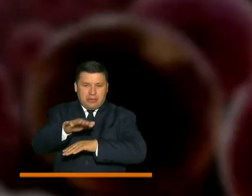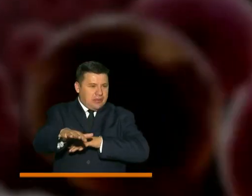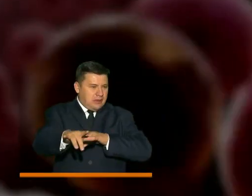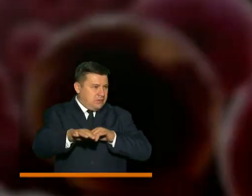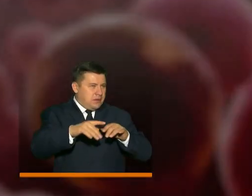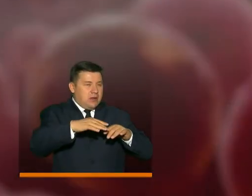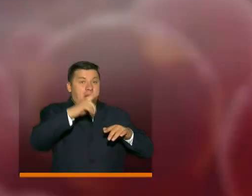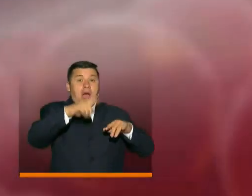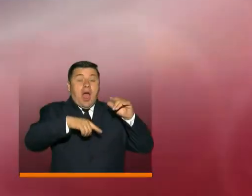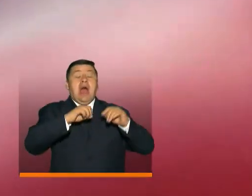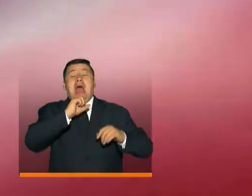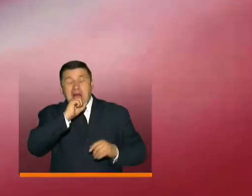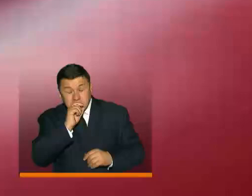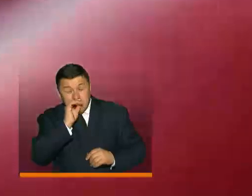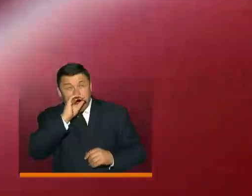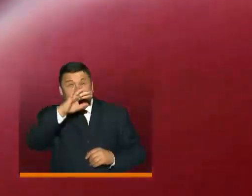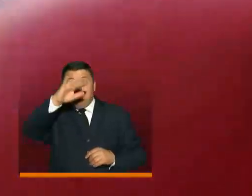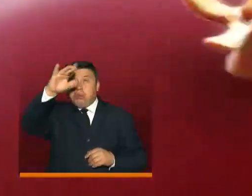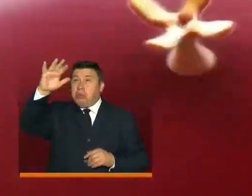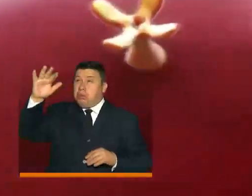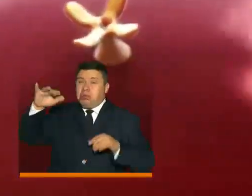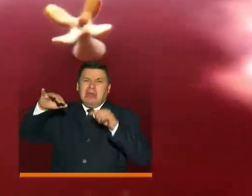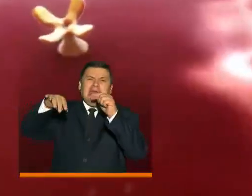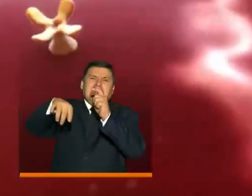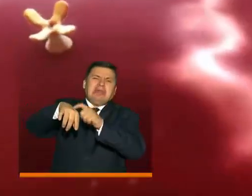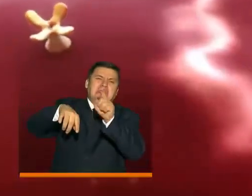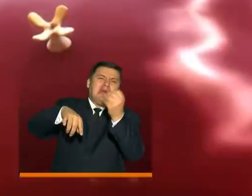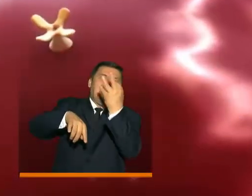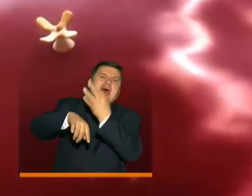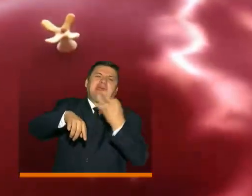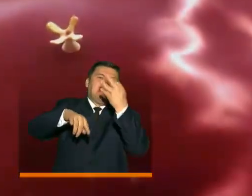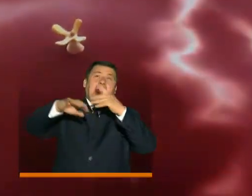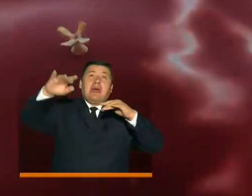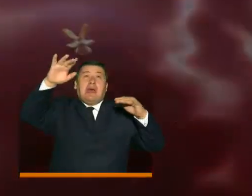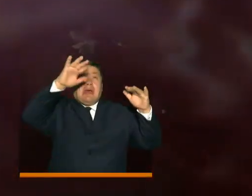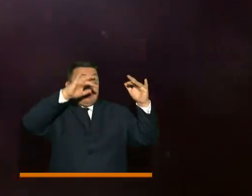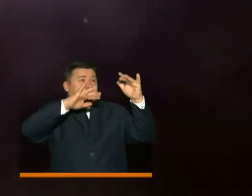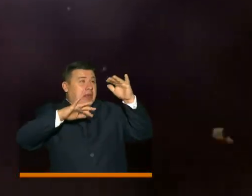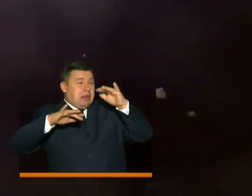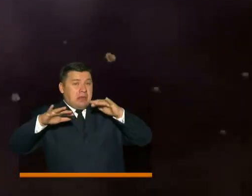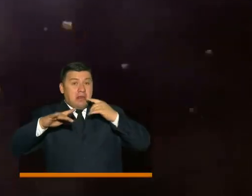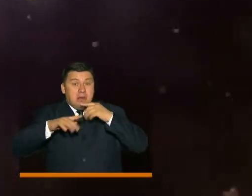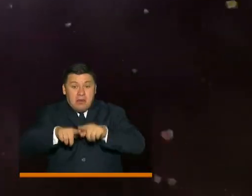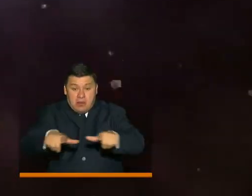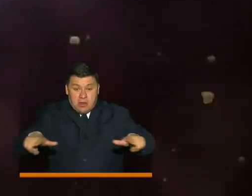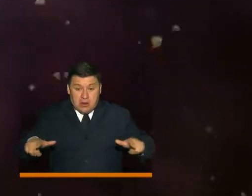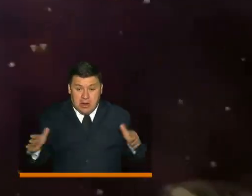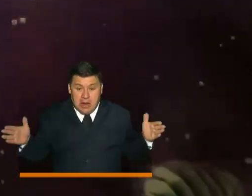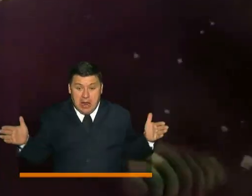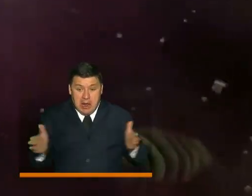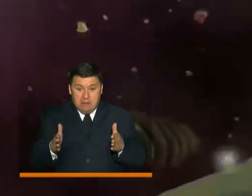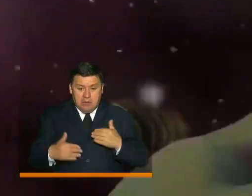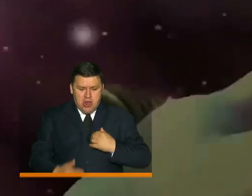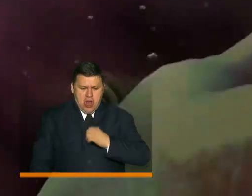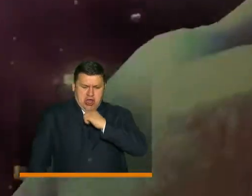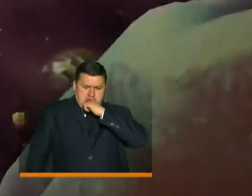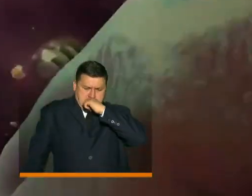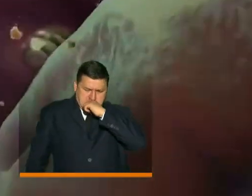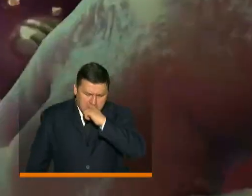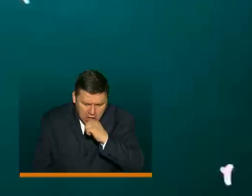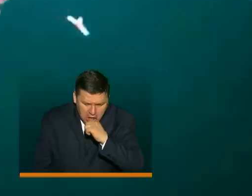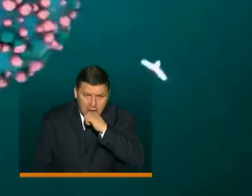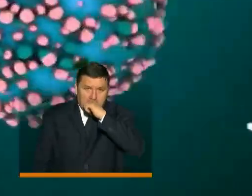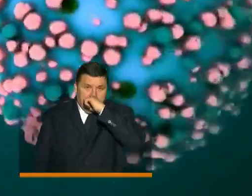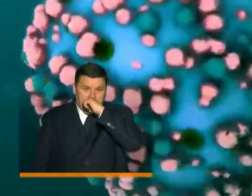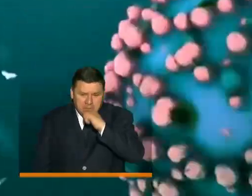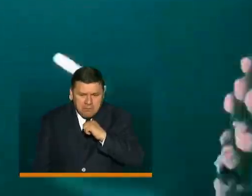Quedan volando en el aire, puede durar hasta 3 horas volando en el aire. Así que si yo estoy en un espacio cerrado y estoy tosiendo, y